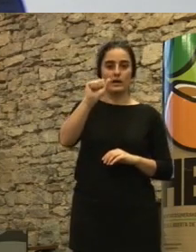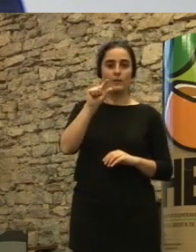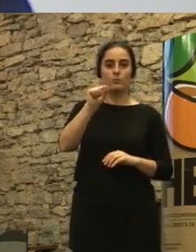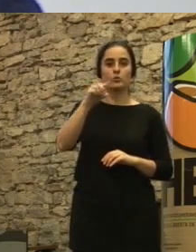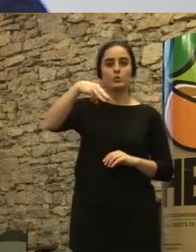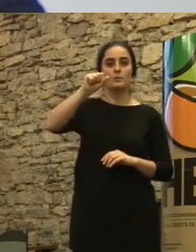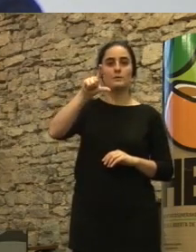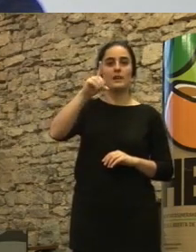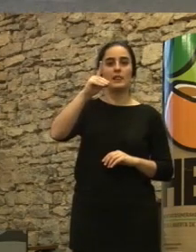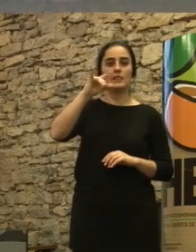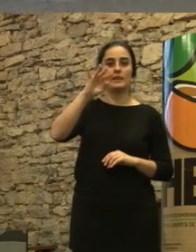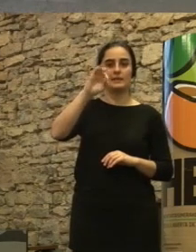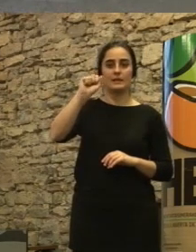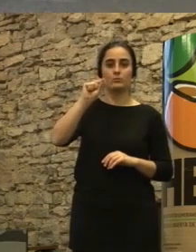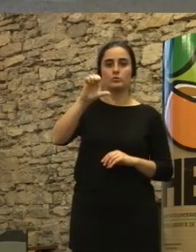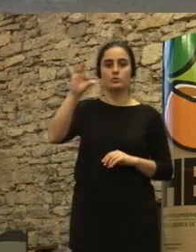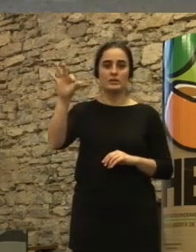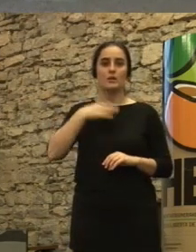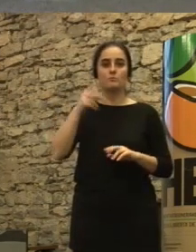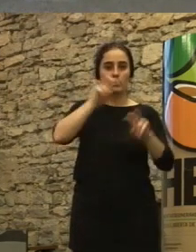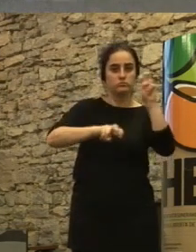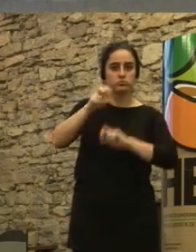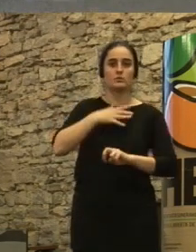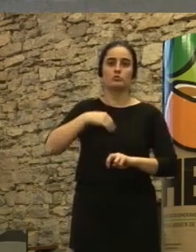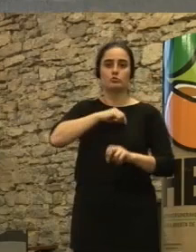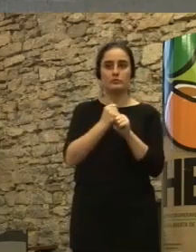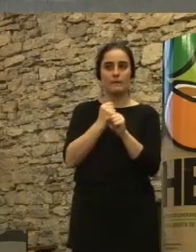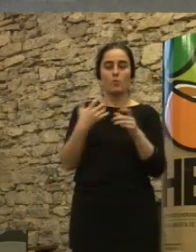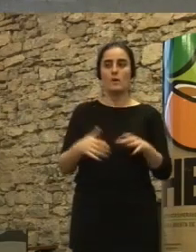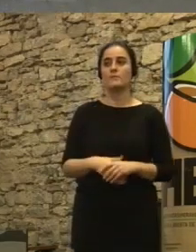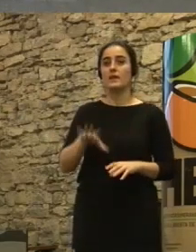hacemos. 5 minutitos. ¿Alguien se anima con una última cuestión?